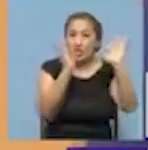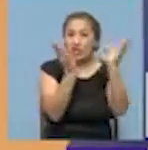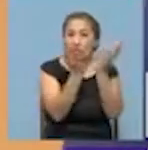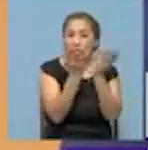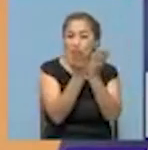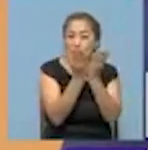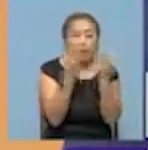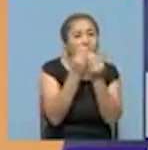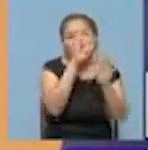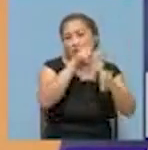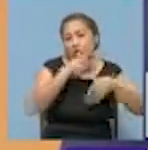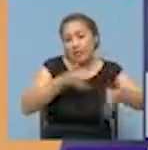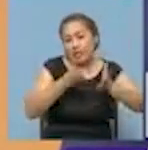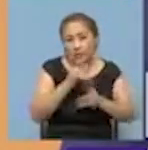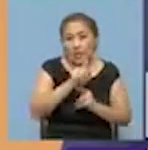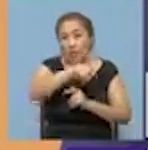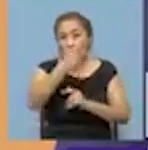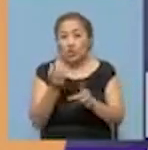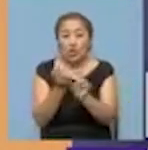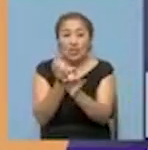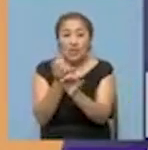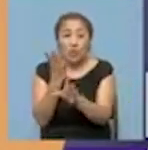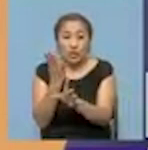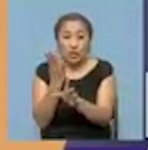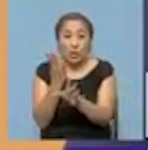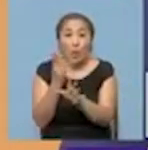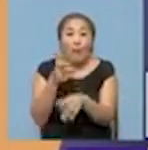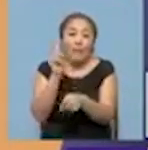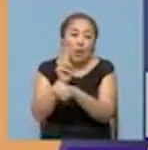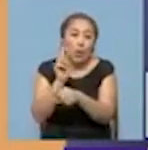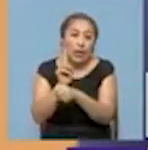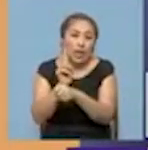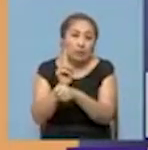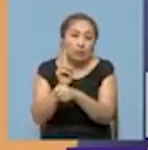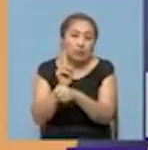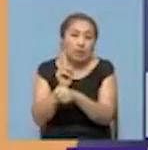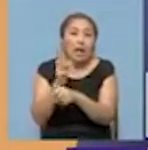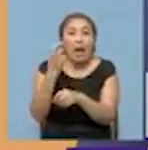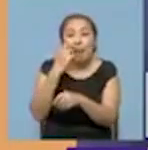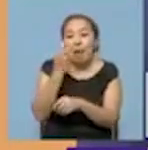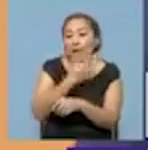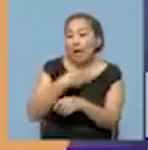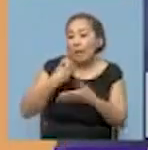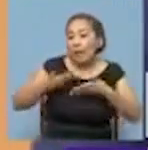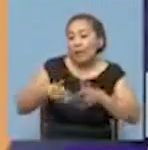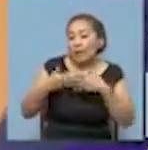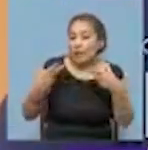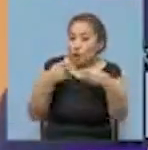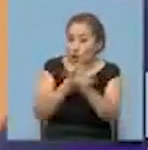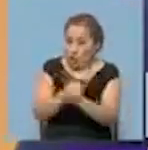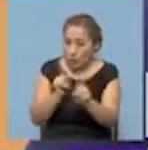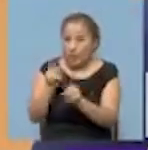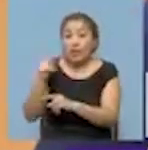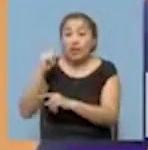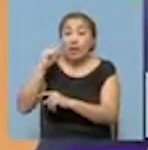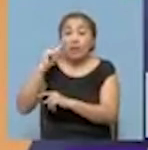la segunda parte educar en educación para la paternidad educar a los padres para que no tengan hijos y la tercera parte